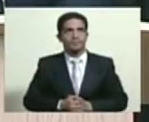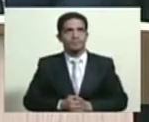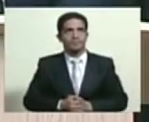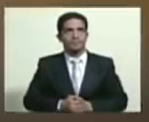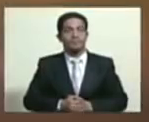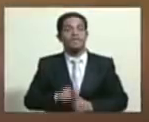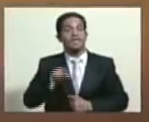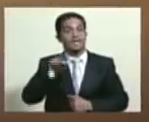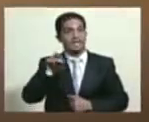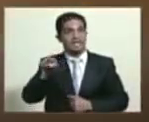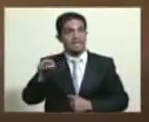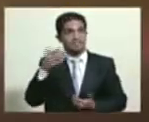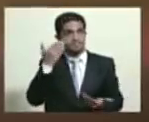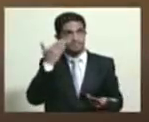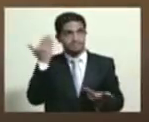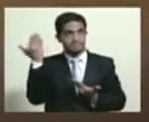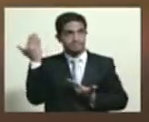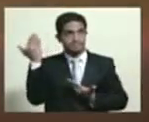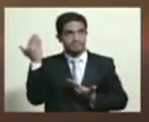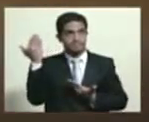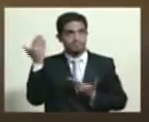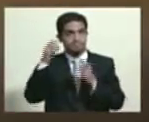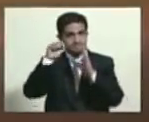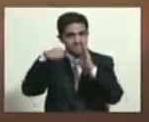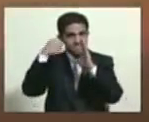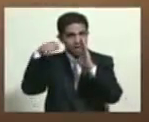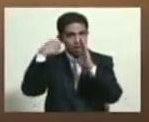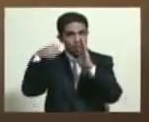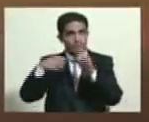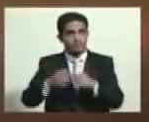Esas imágenes, podemos verlas.